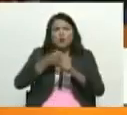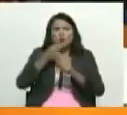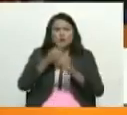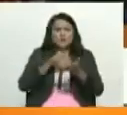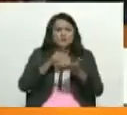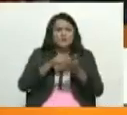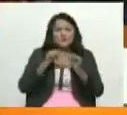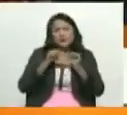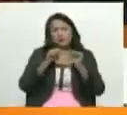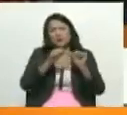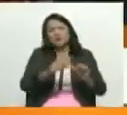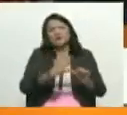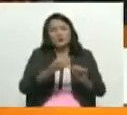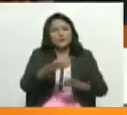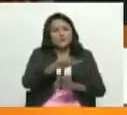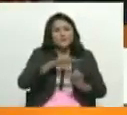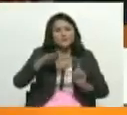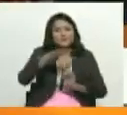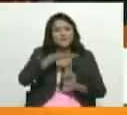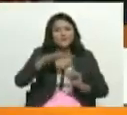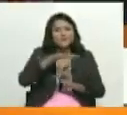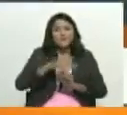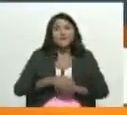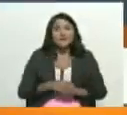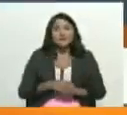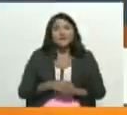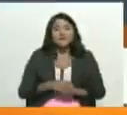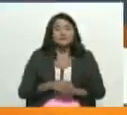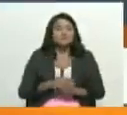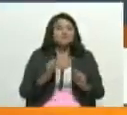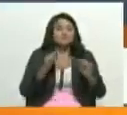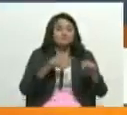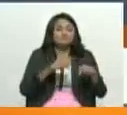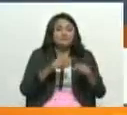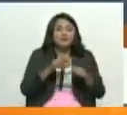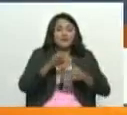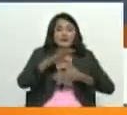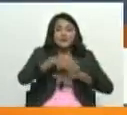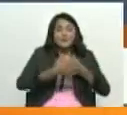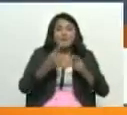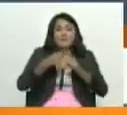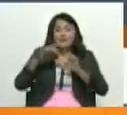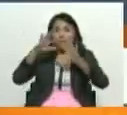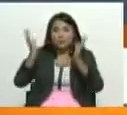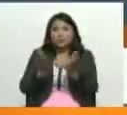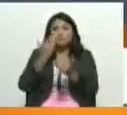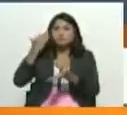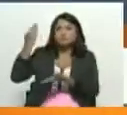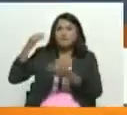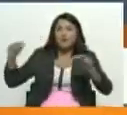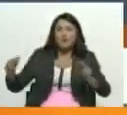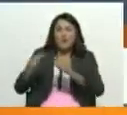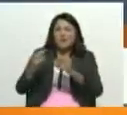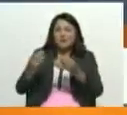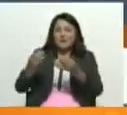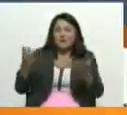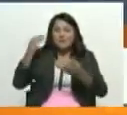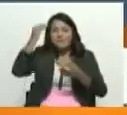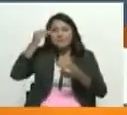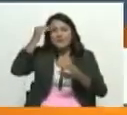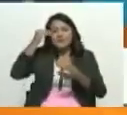que quedarán marcadas siempre en la trayectoria política no solamente América Latina sino a nivel global este encuentro lo que busca es reunir ese